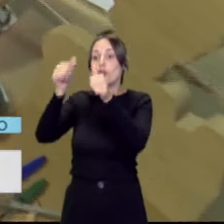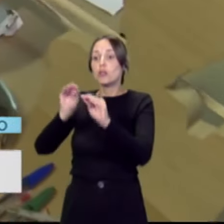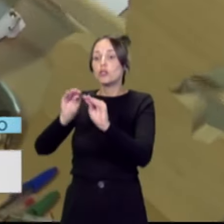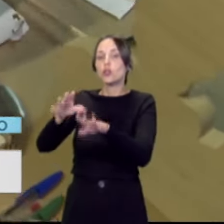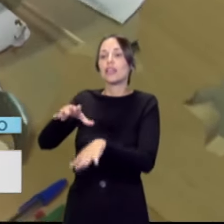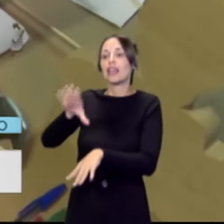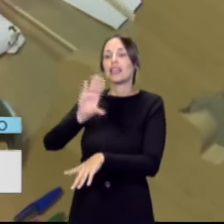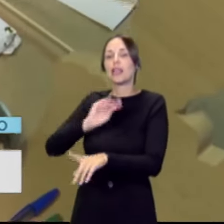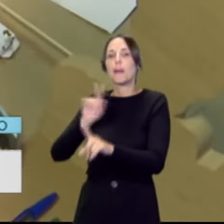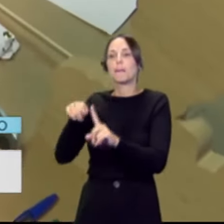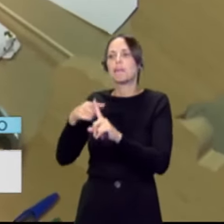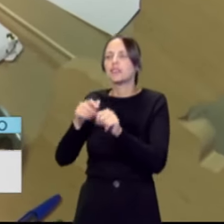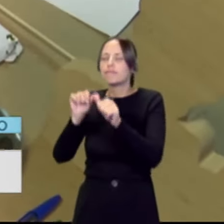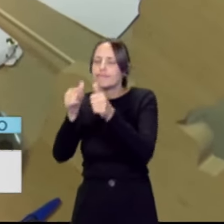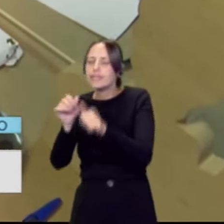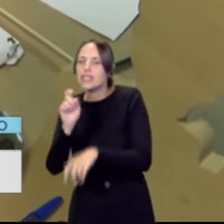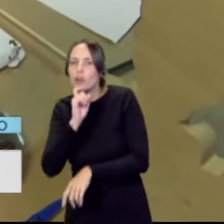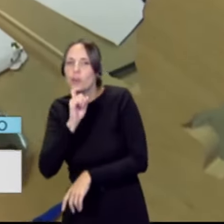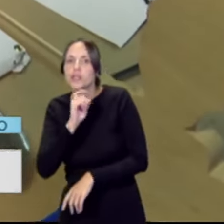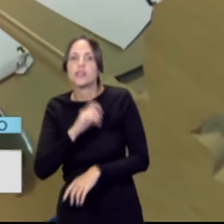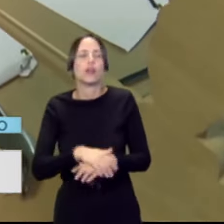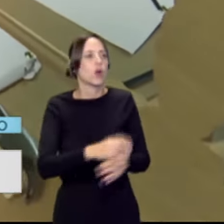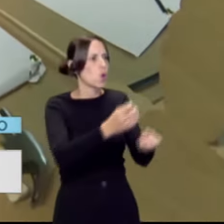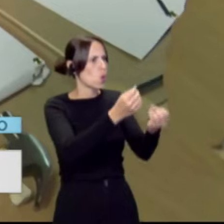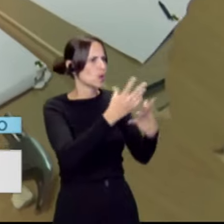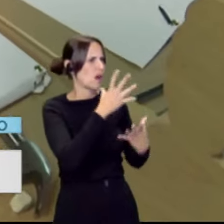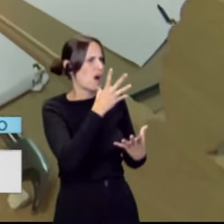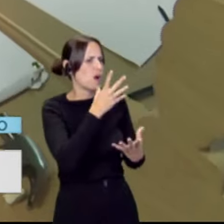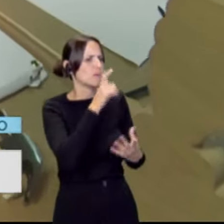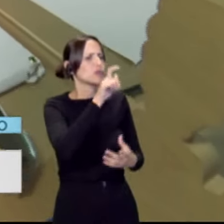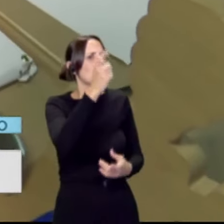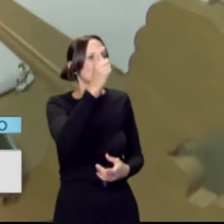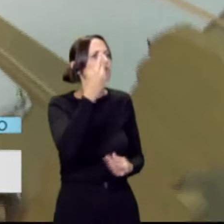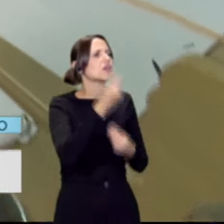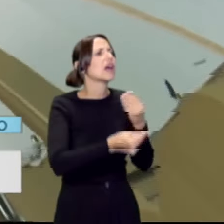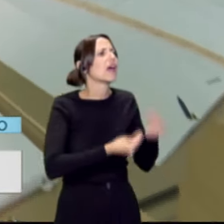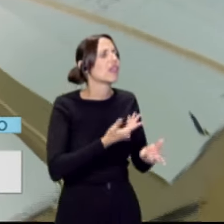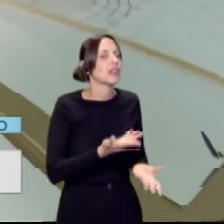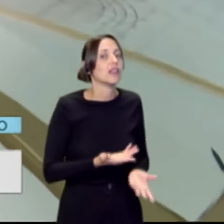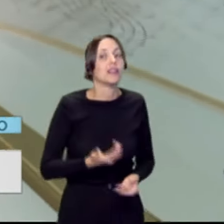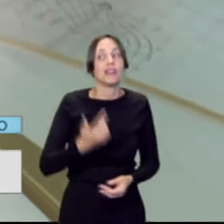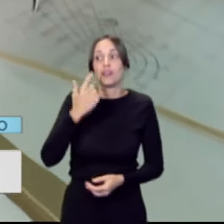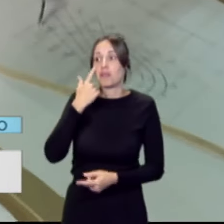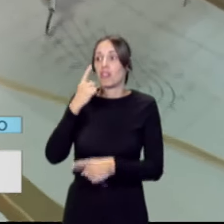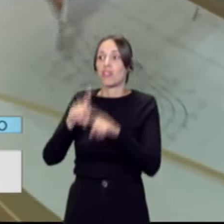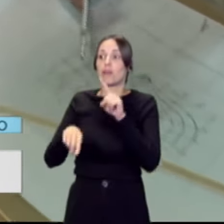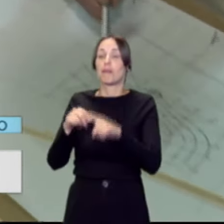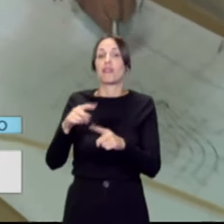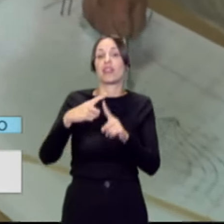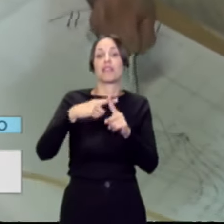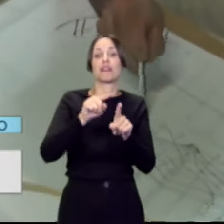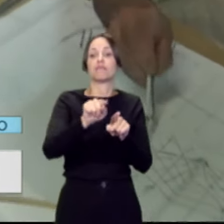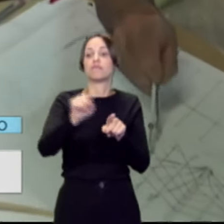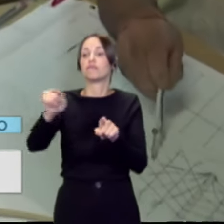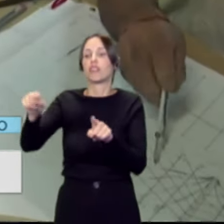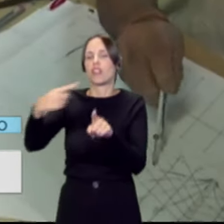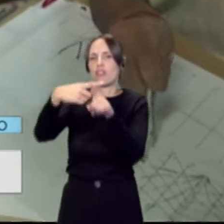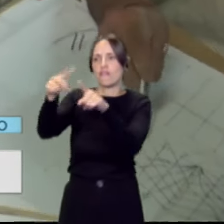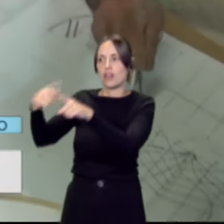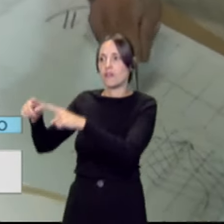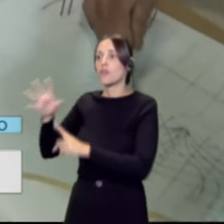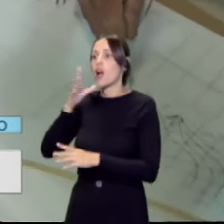¿no? Cuéntanos qué están haciendo en este momento los alumnos. Bueno, los alumnos ahora están aquí, están en distintos niveles. Están aquí haciendo lo que